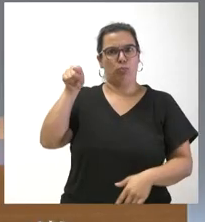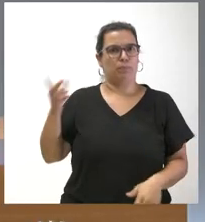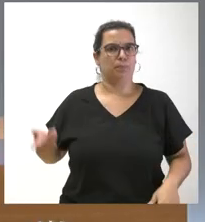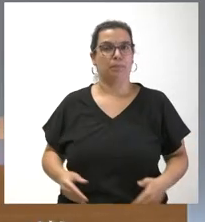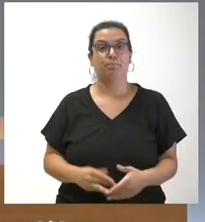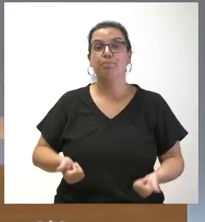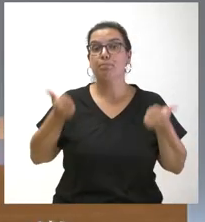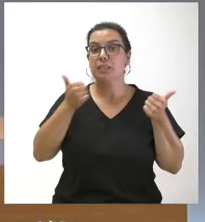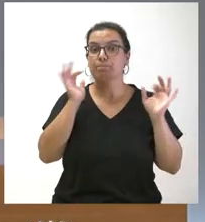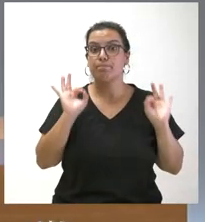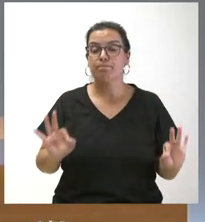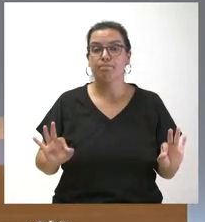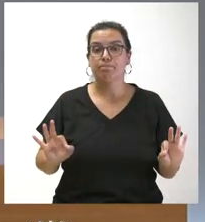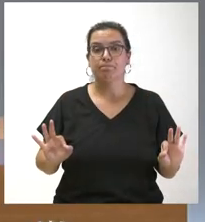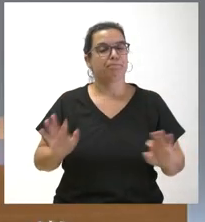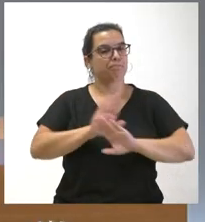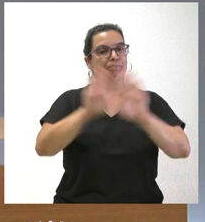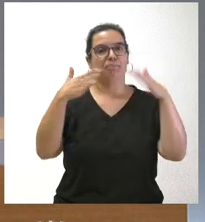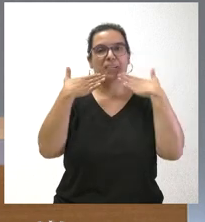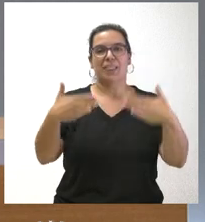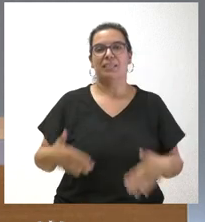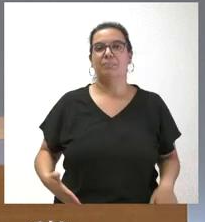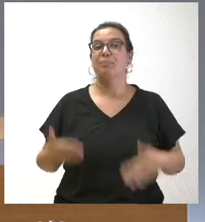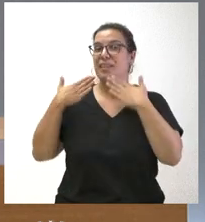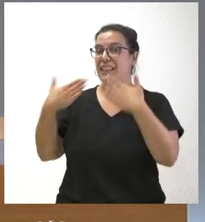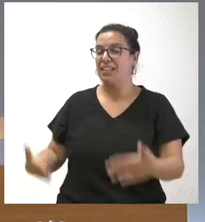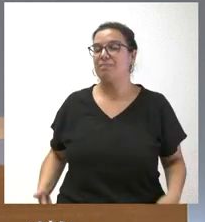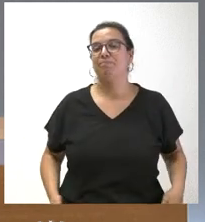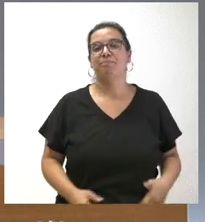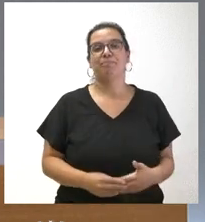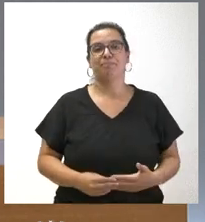alguna pregunta más pues es todo gracias gracias